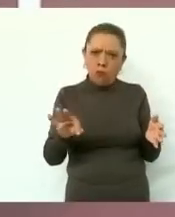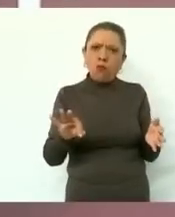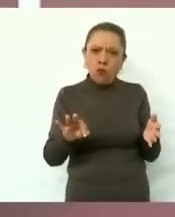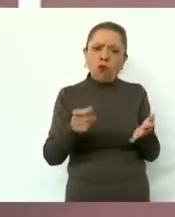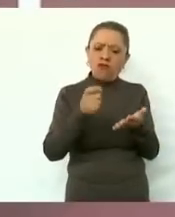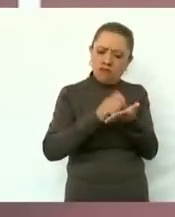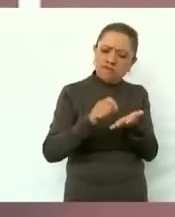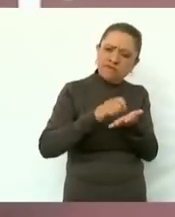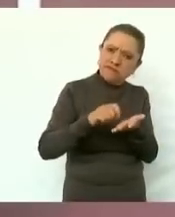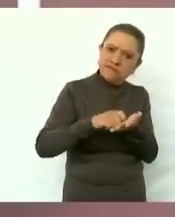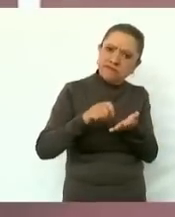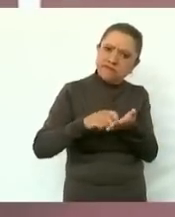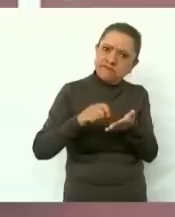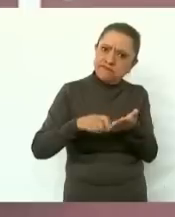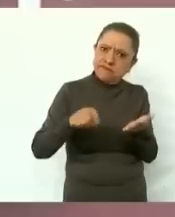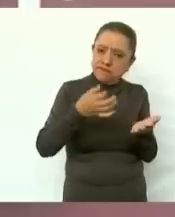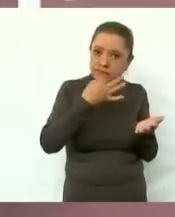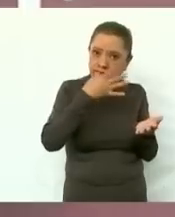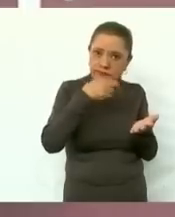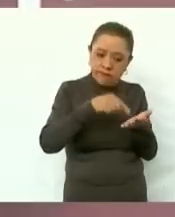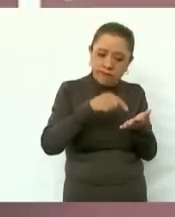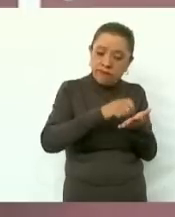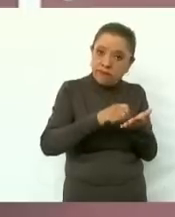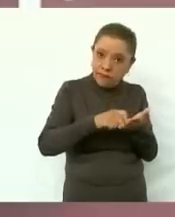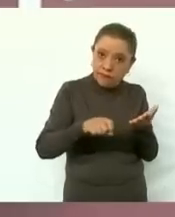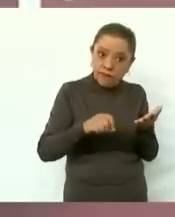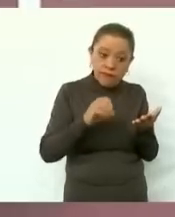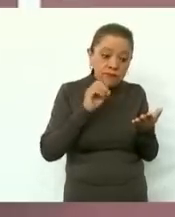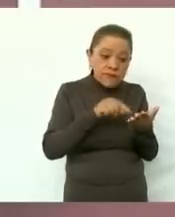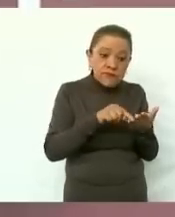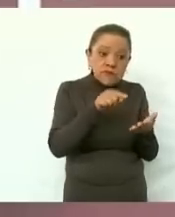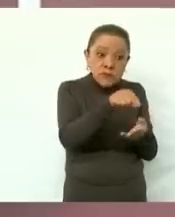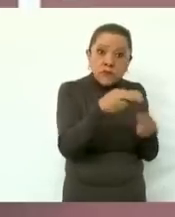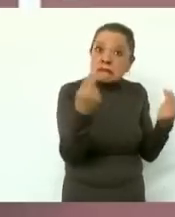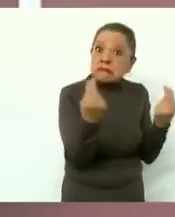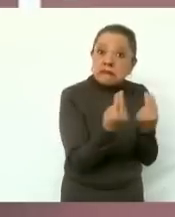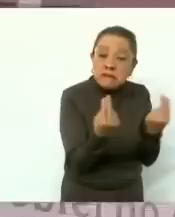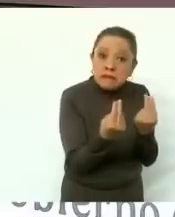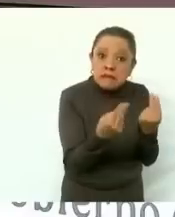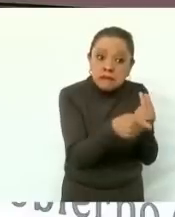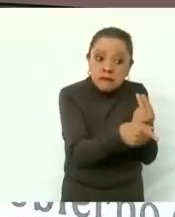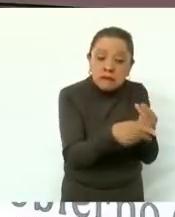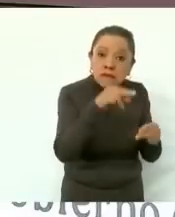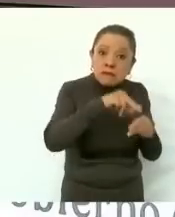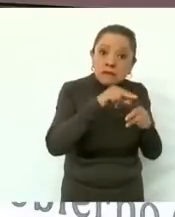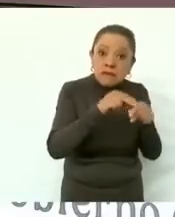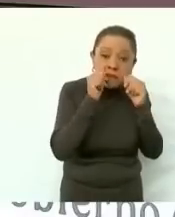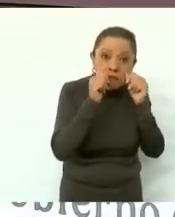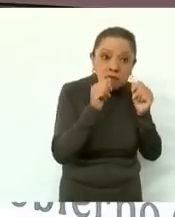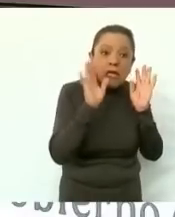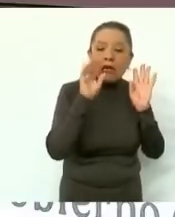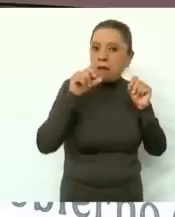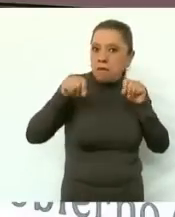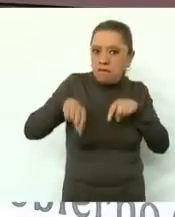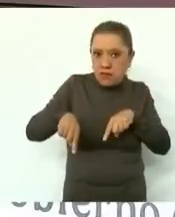de recetar. Y si no, ellos mismos los van a llevar al centro de salud o al hospital.